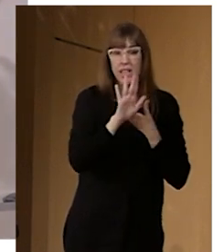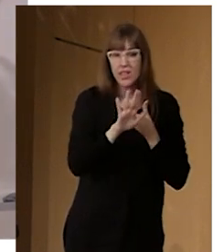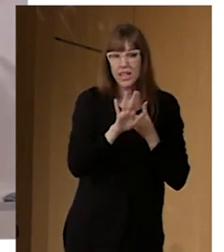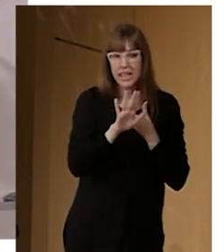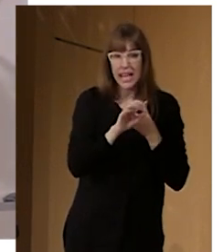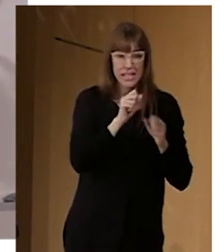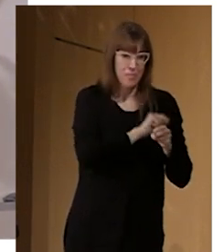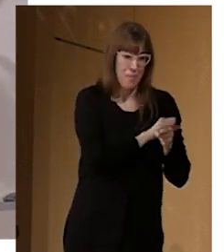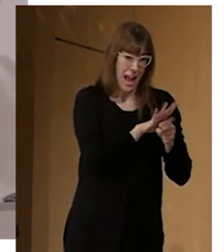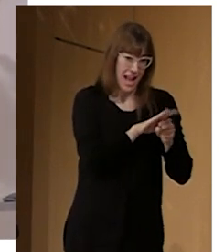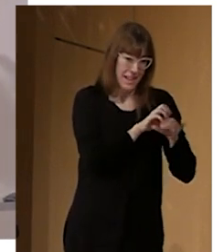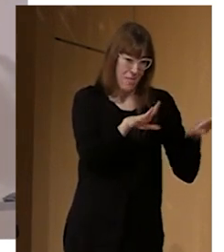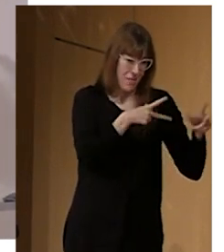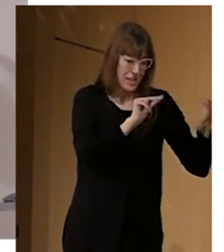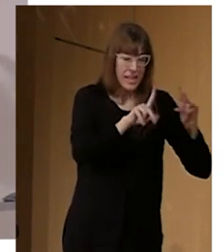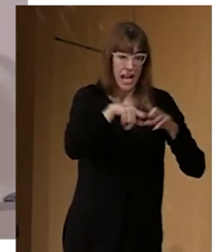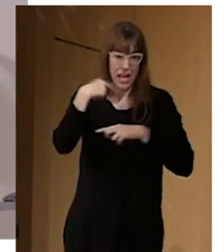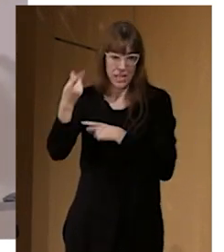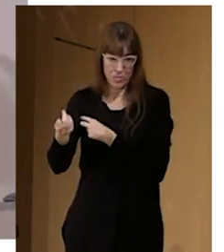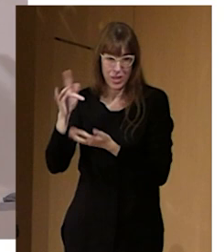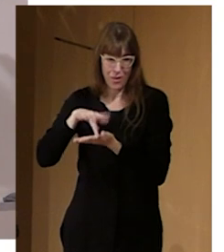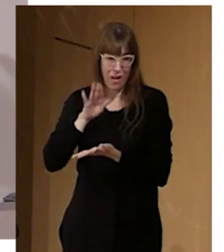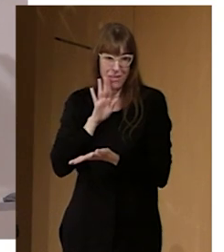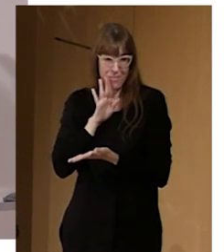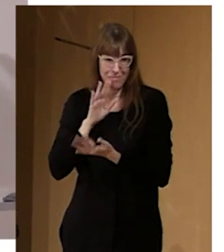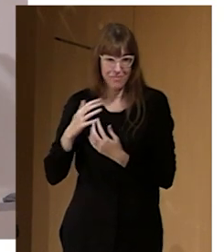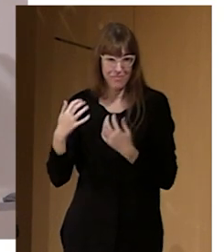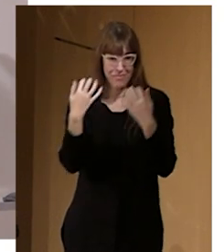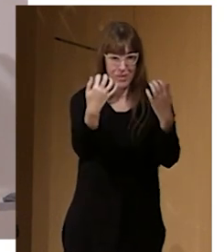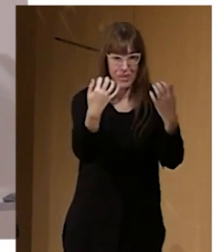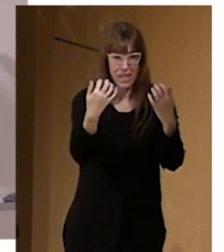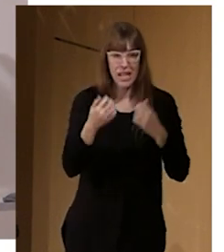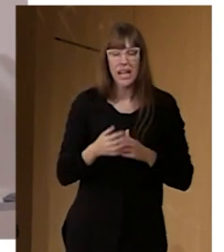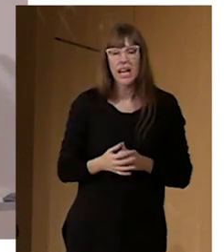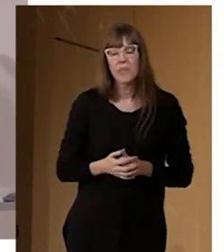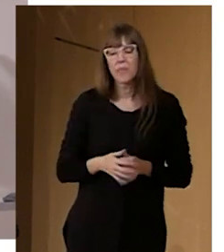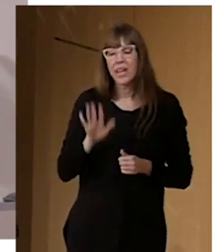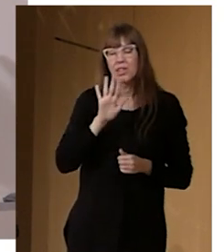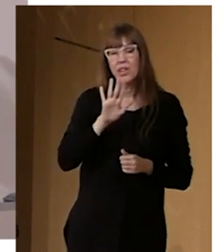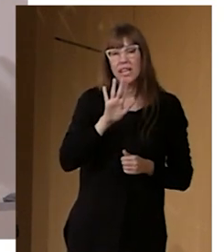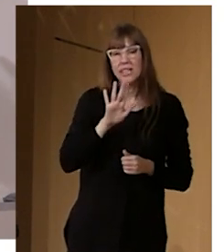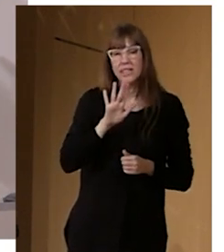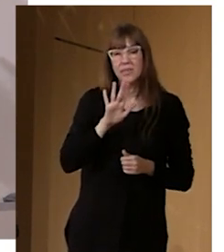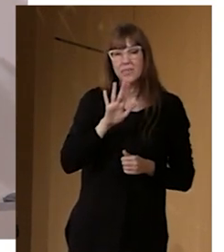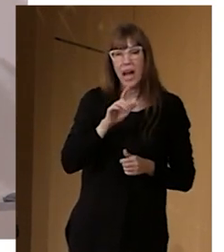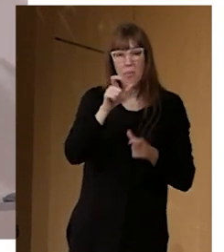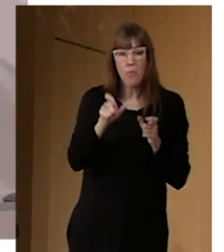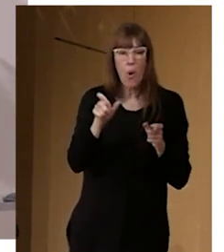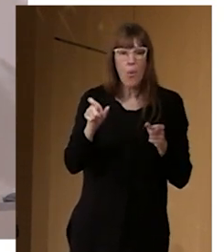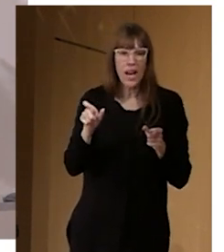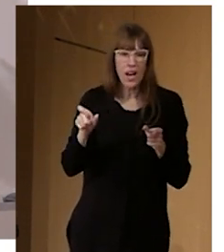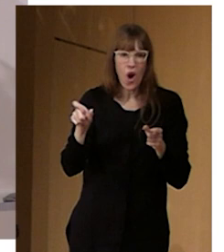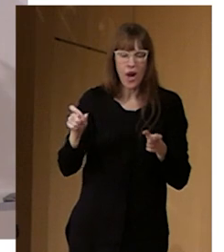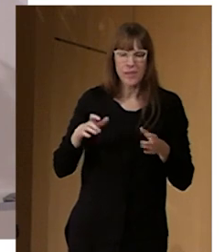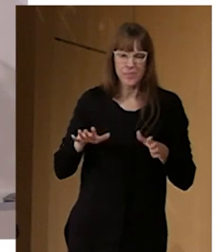después de la pandemia lo que os decía la guía es un Plus pero tal vez claro esa Esa esa reacción del público cuesta un